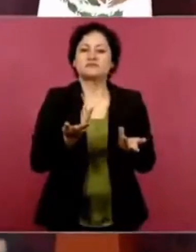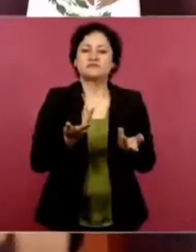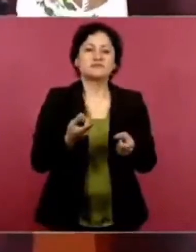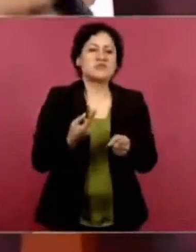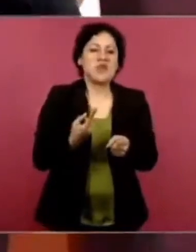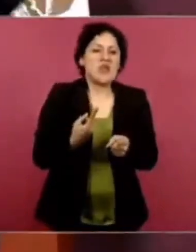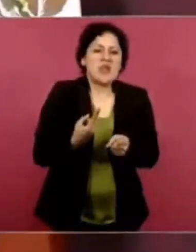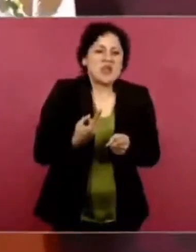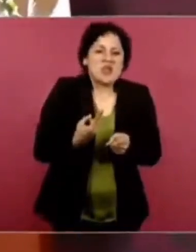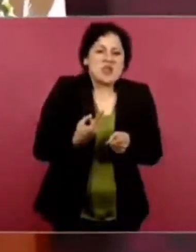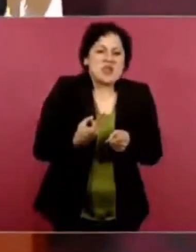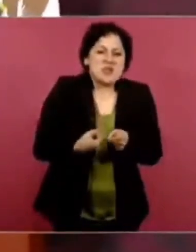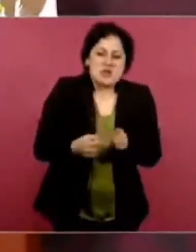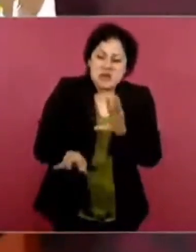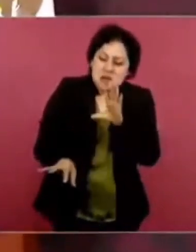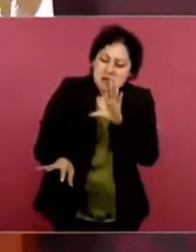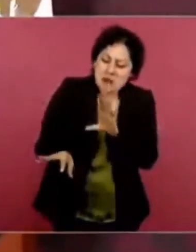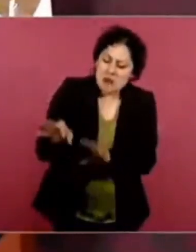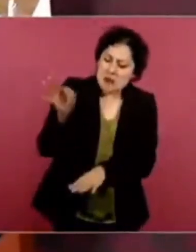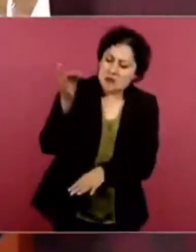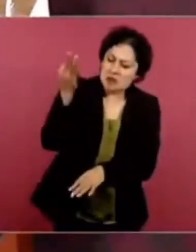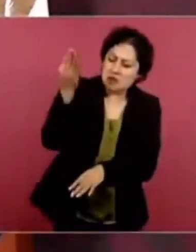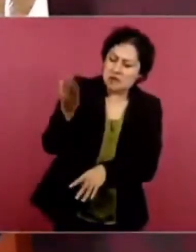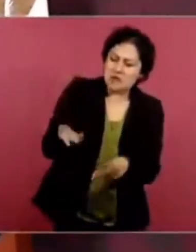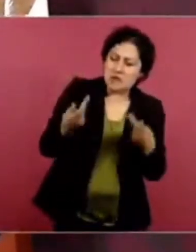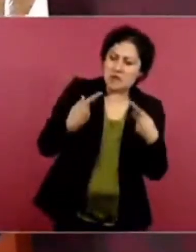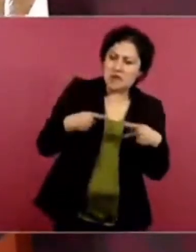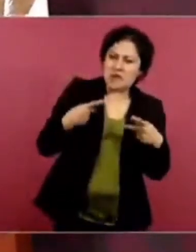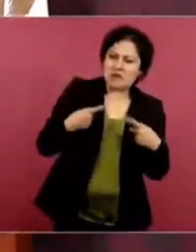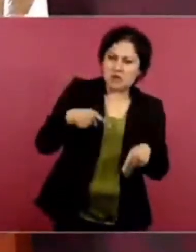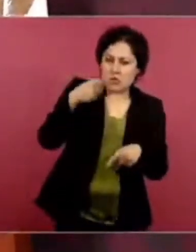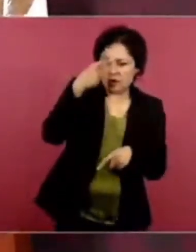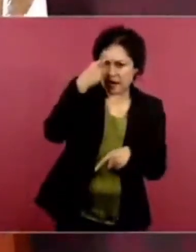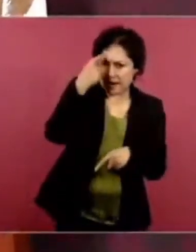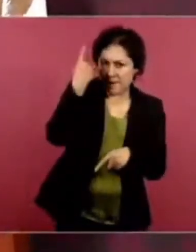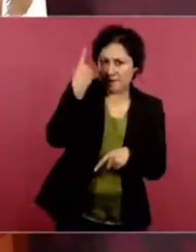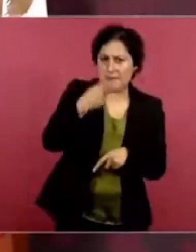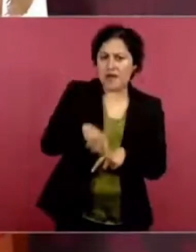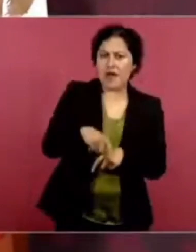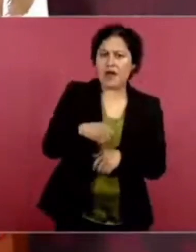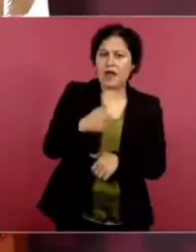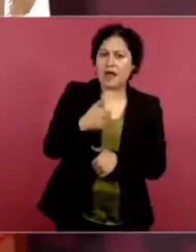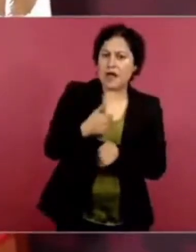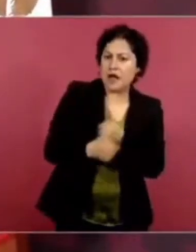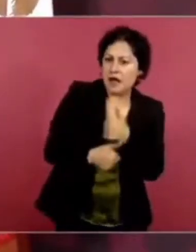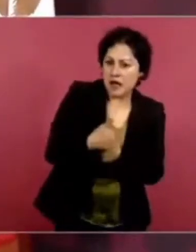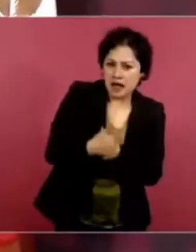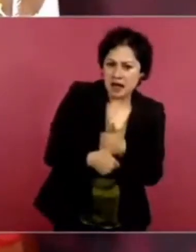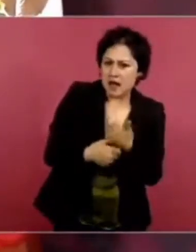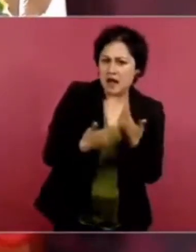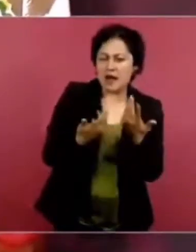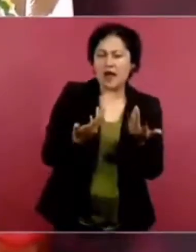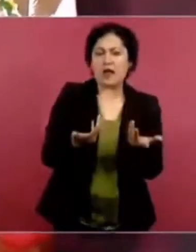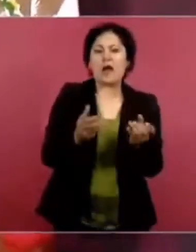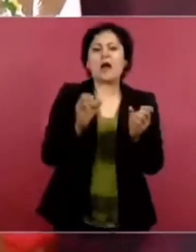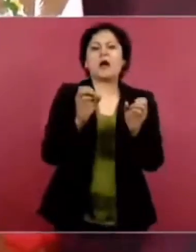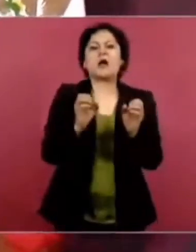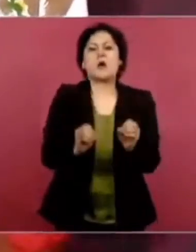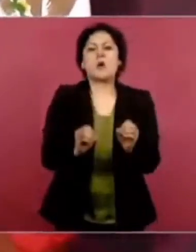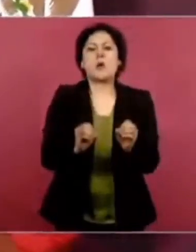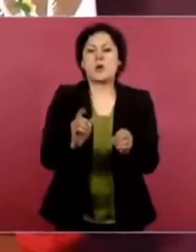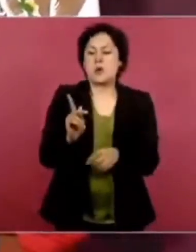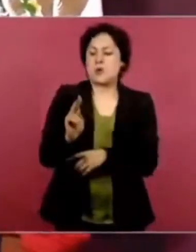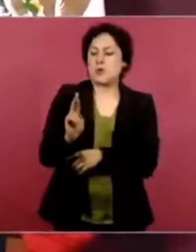candidato, o quién piensa usted que va a ser el candidato, o a quién van a proponer los del